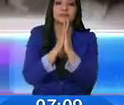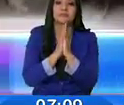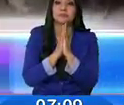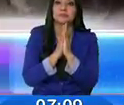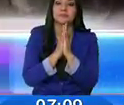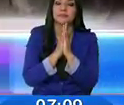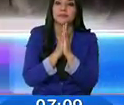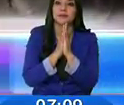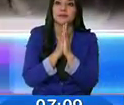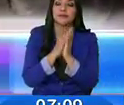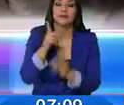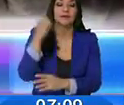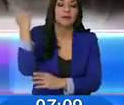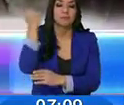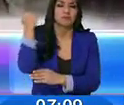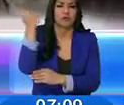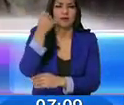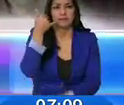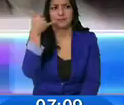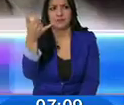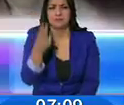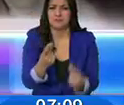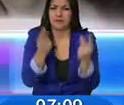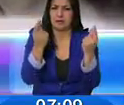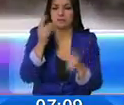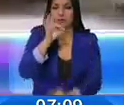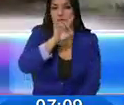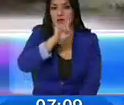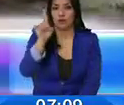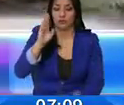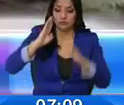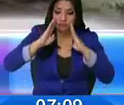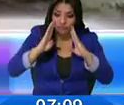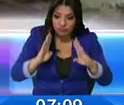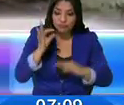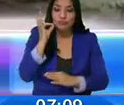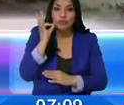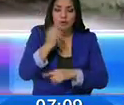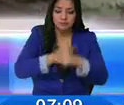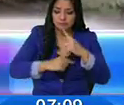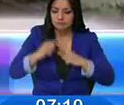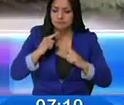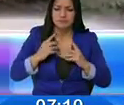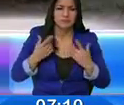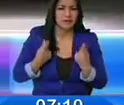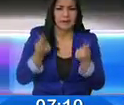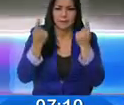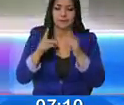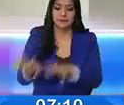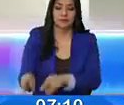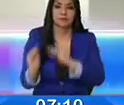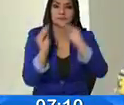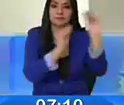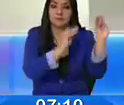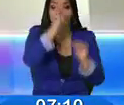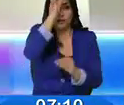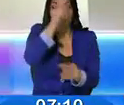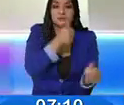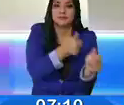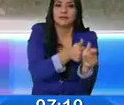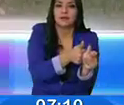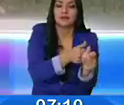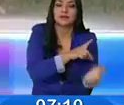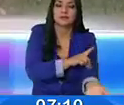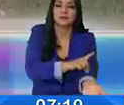de la ambulancia, se le brindó asistencia inmediata médica, y nos le trasladamos hasta el hospital más cercano, Hospital